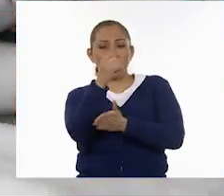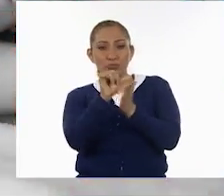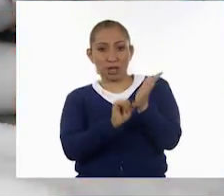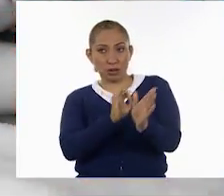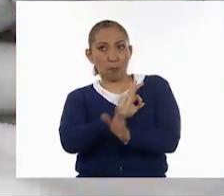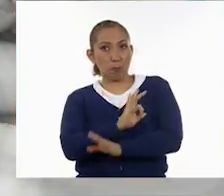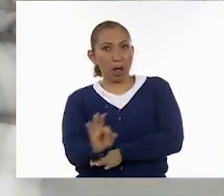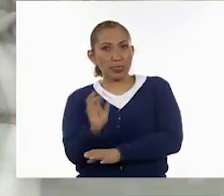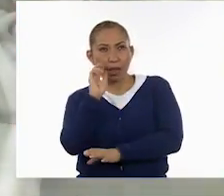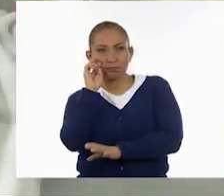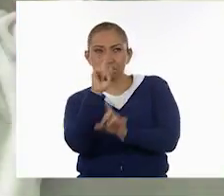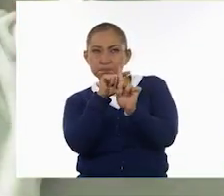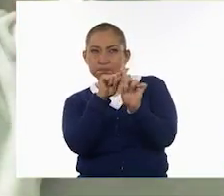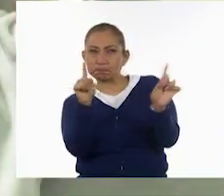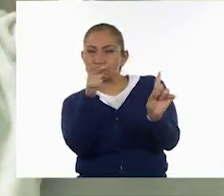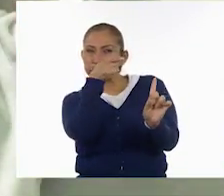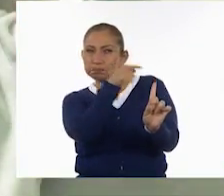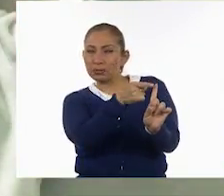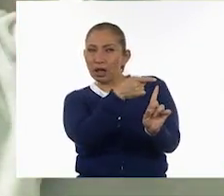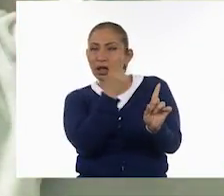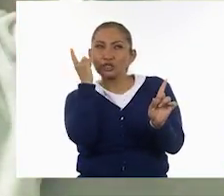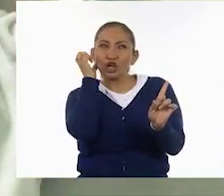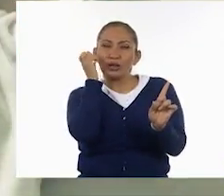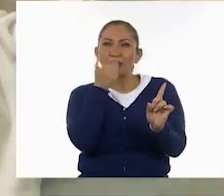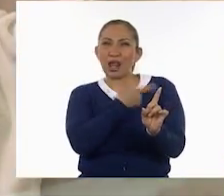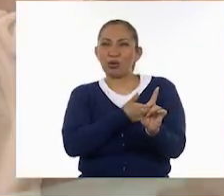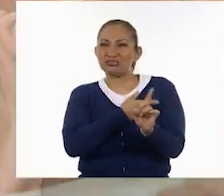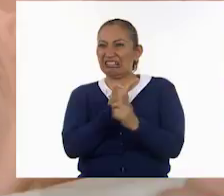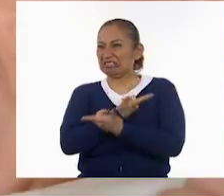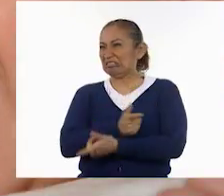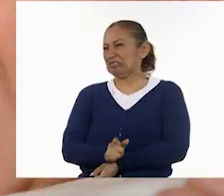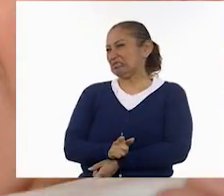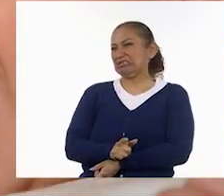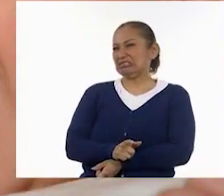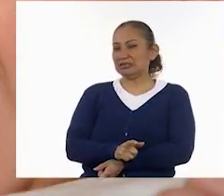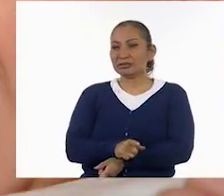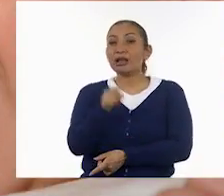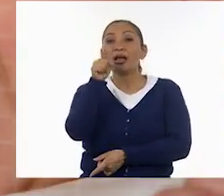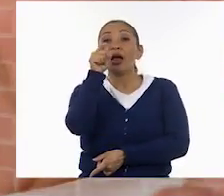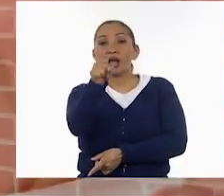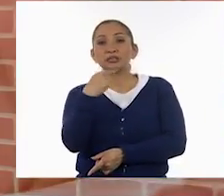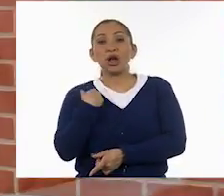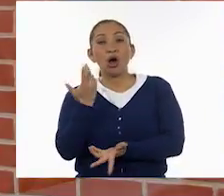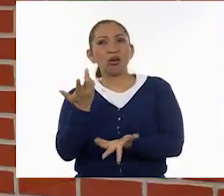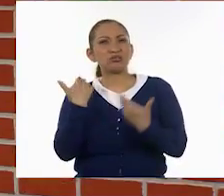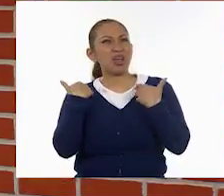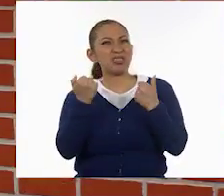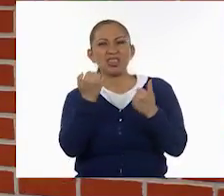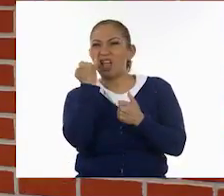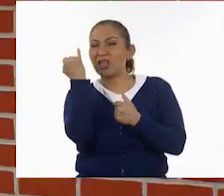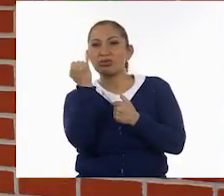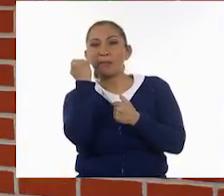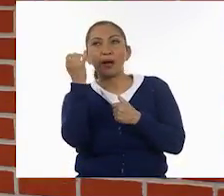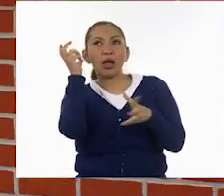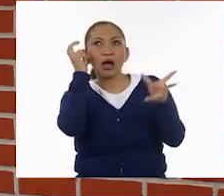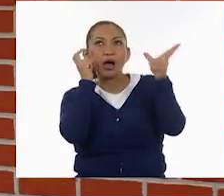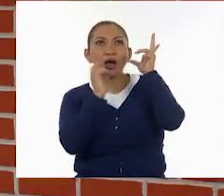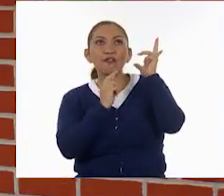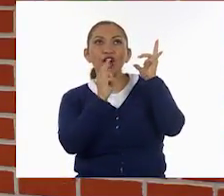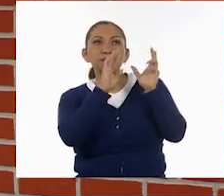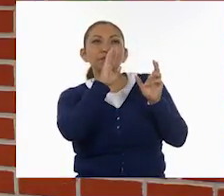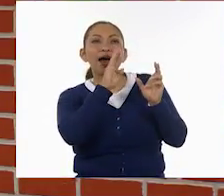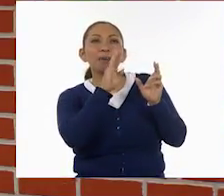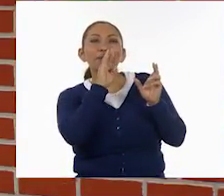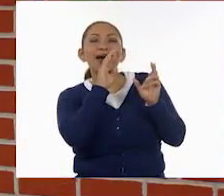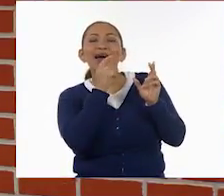son capaces de distinguir entre un sonido agradable y uno que no lo es. Ellos, al no entender el idioma, escuchan la voz de su